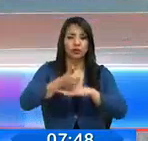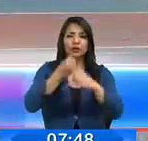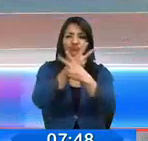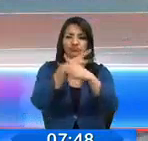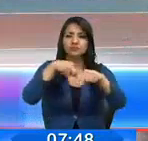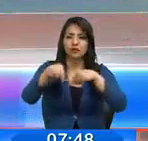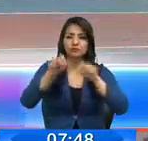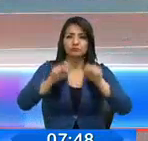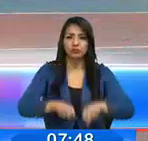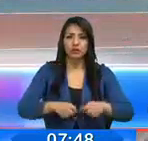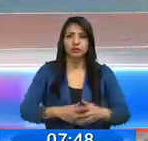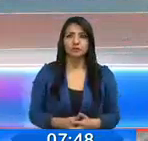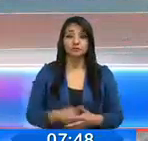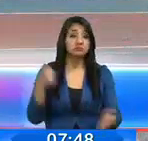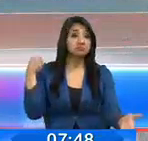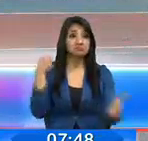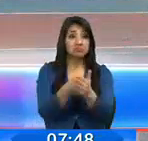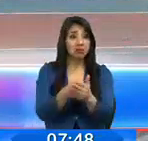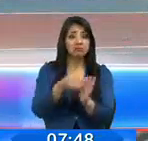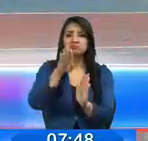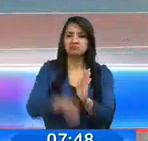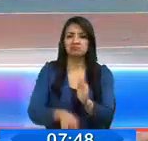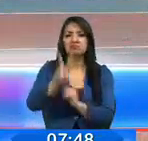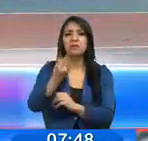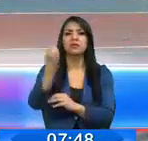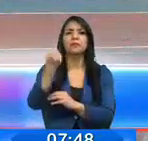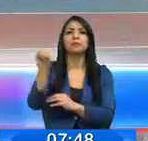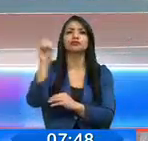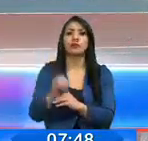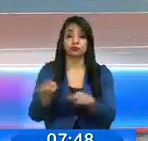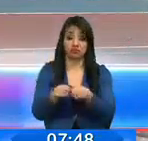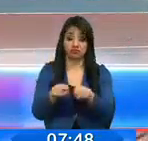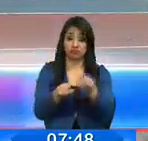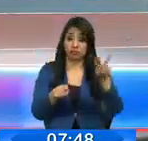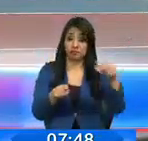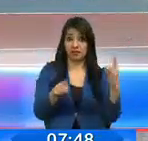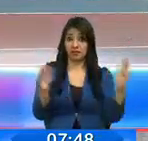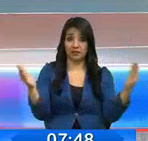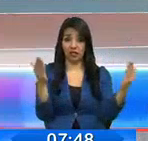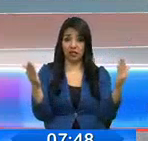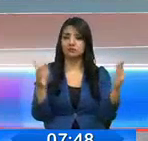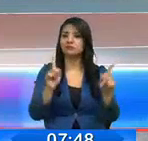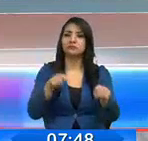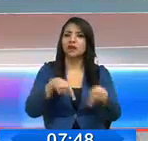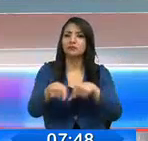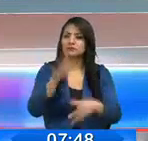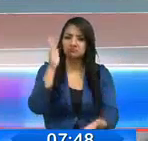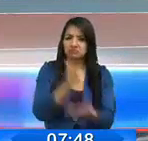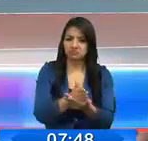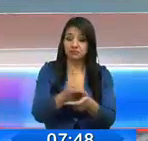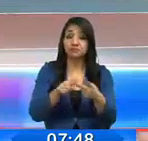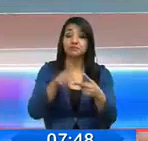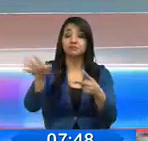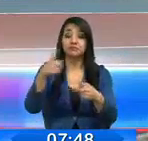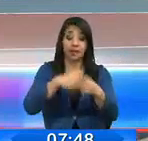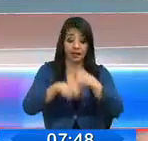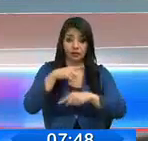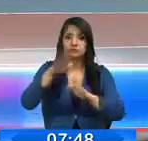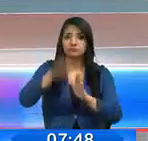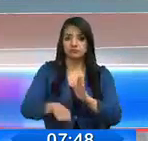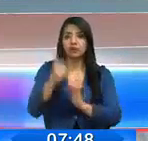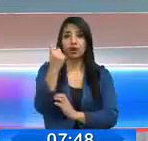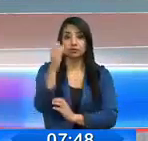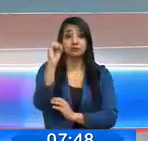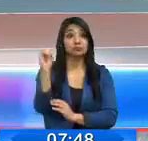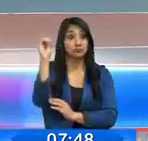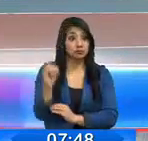han reducido los siniestros de un 20% con relación al año anterior en siniestros de tránsito. En cuanto a heridos, hemos bajado un